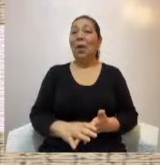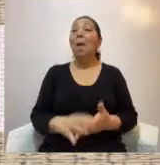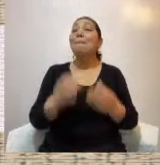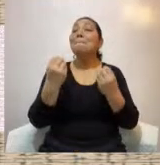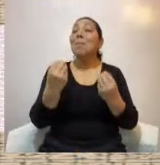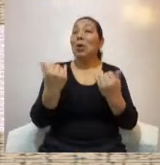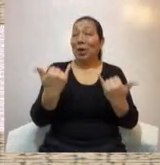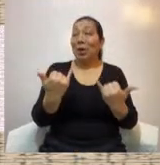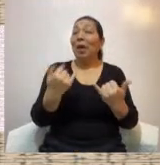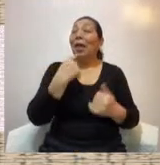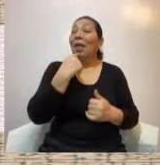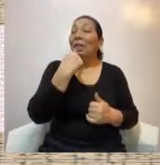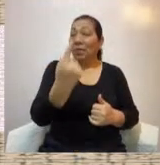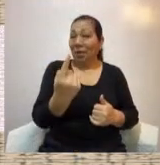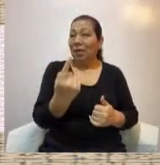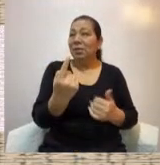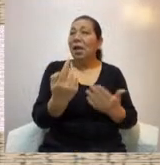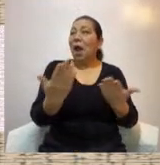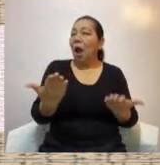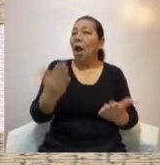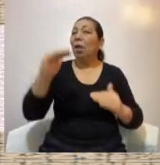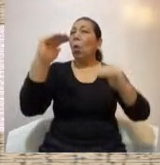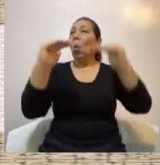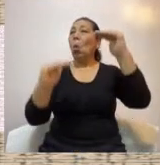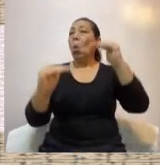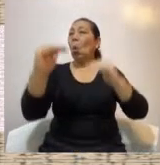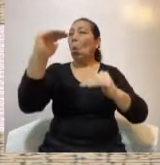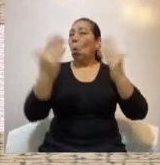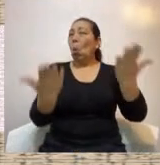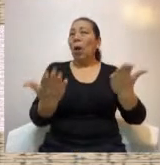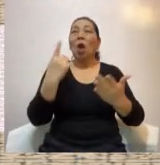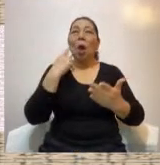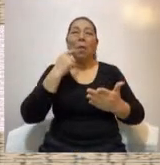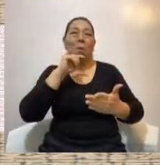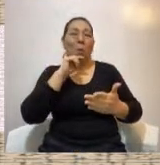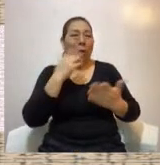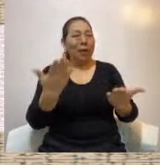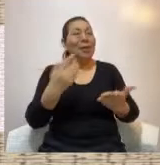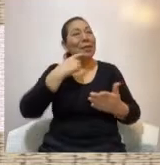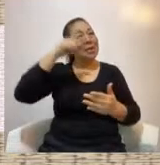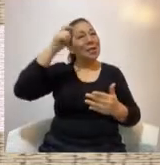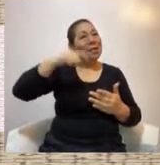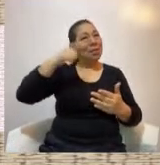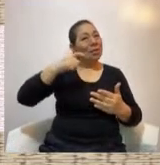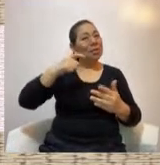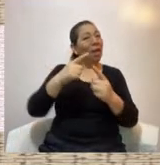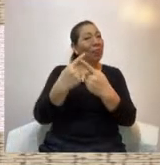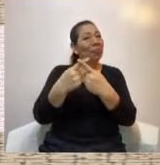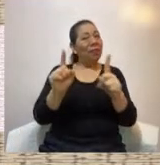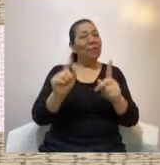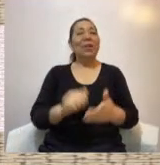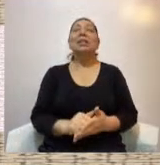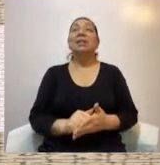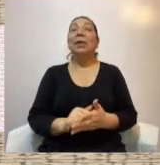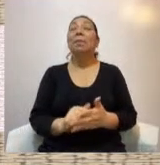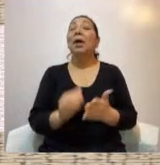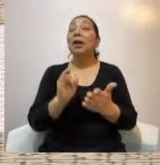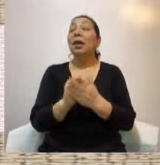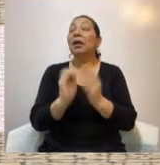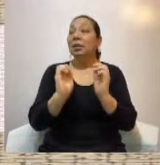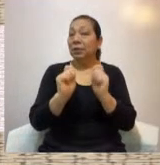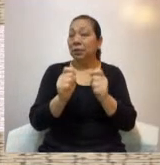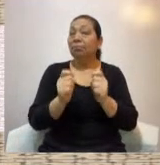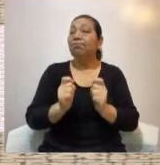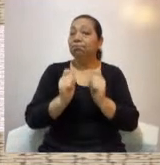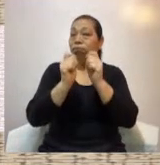Pues básicamente porque advierte que hay situaciones de desigualdad manifiesta en las que es necesario un tratamiento diferenciado